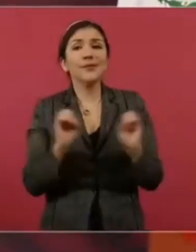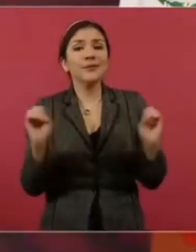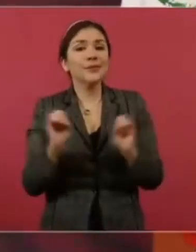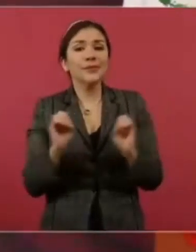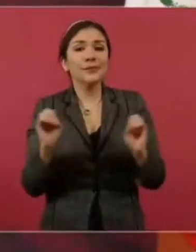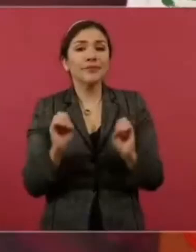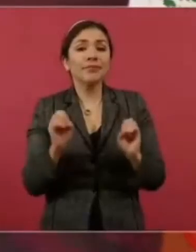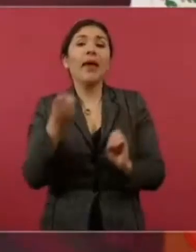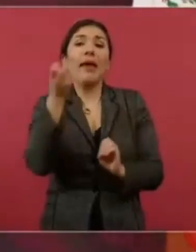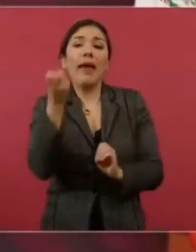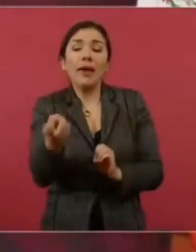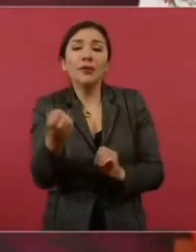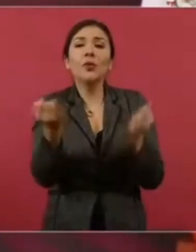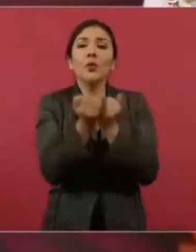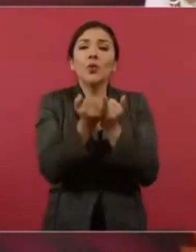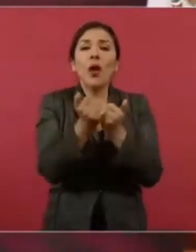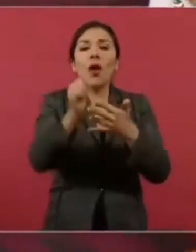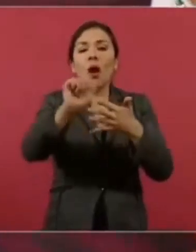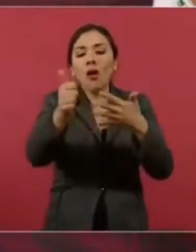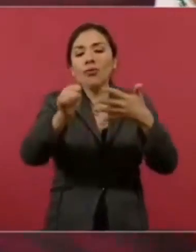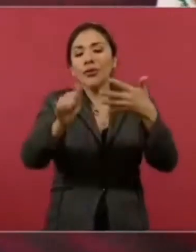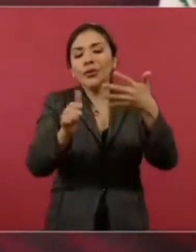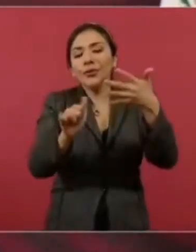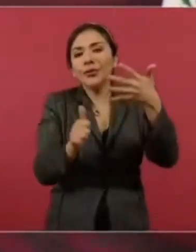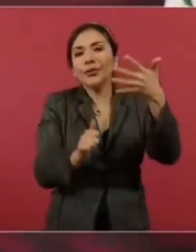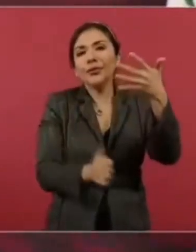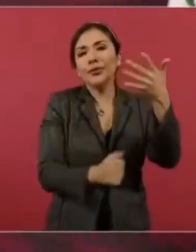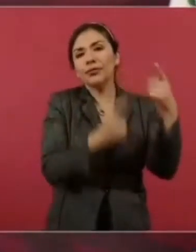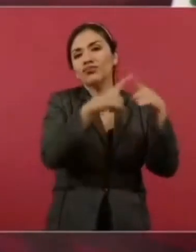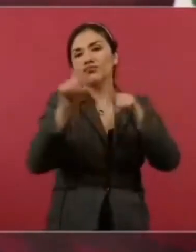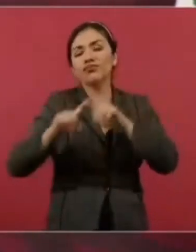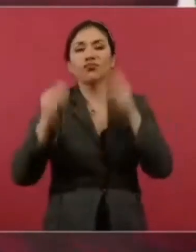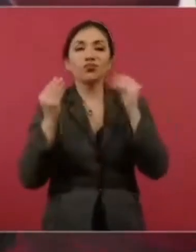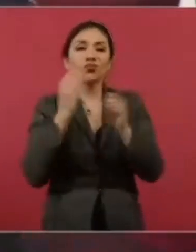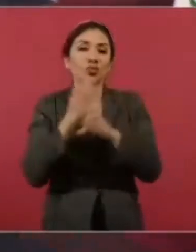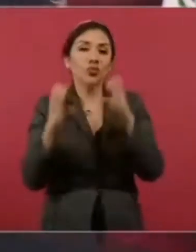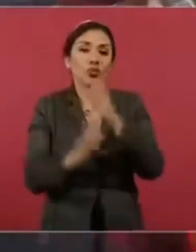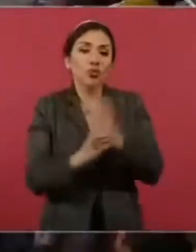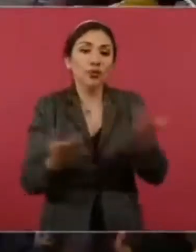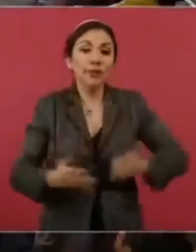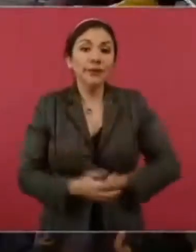Y así, pues, muchas cosas, ¿no?